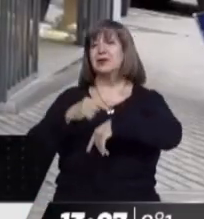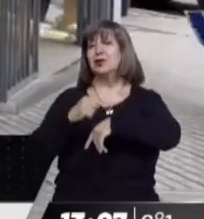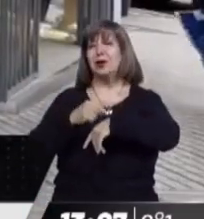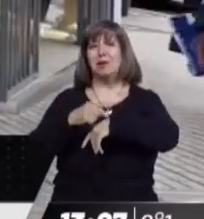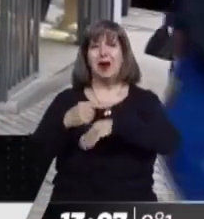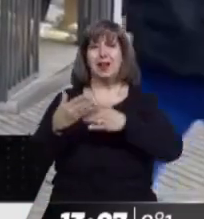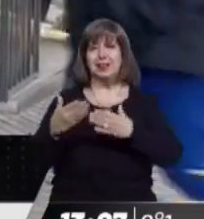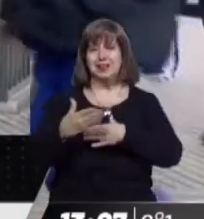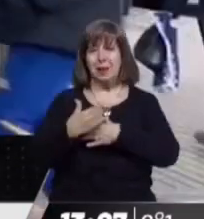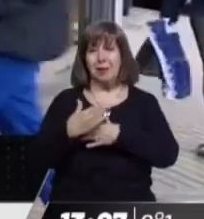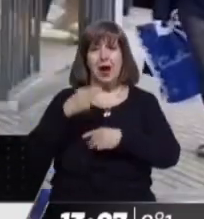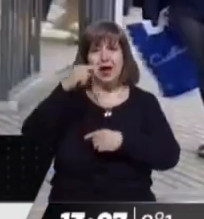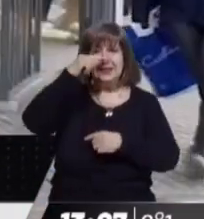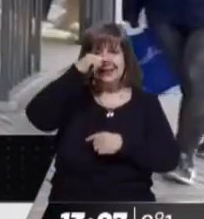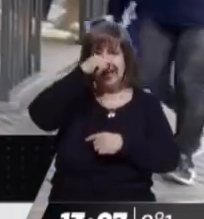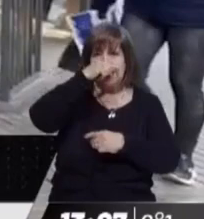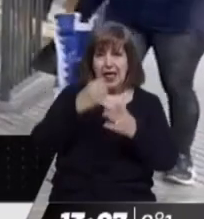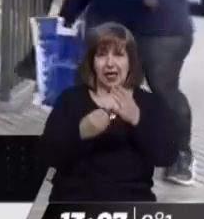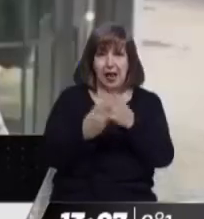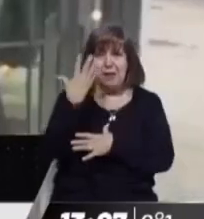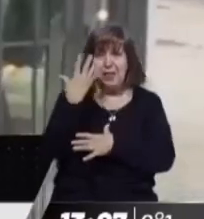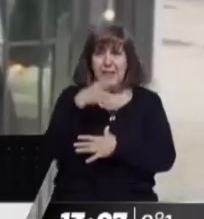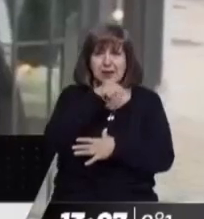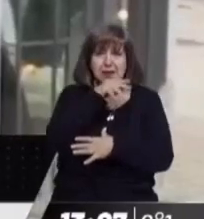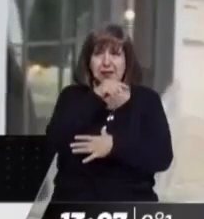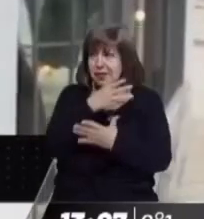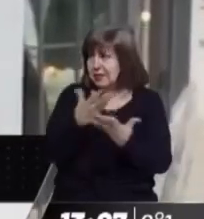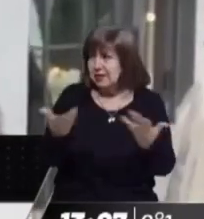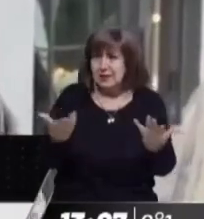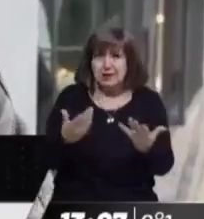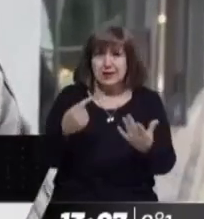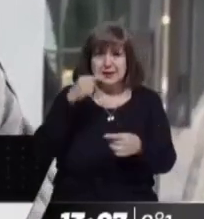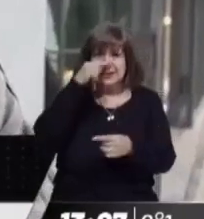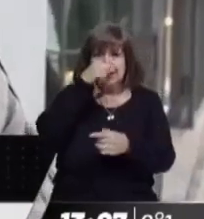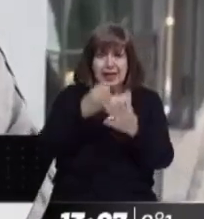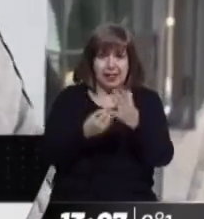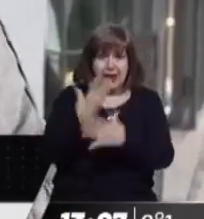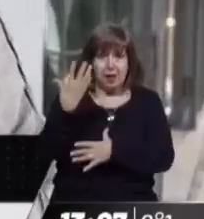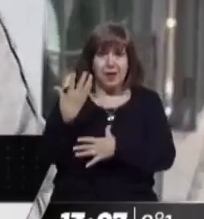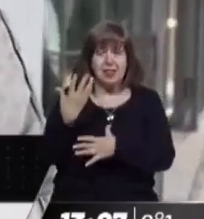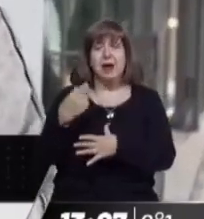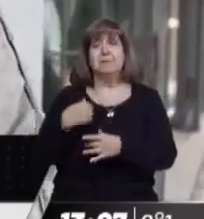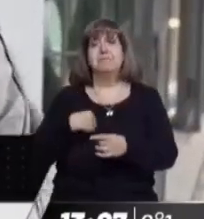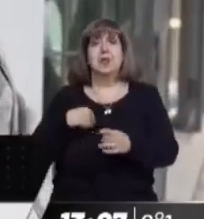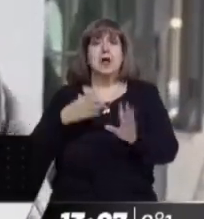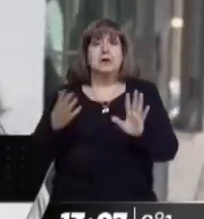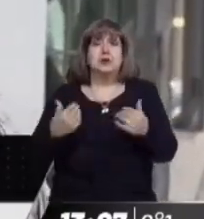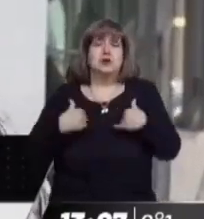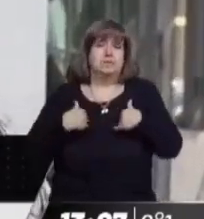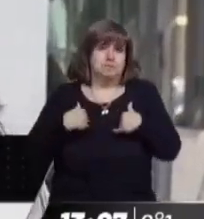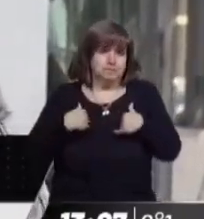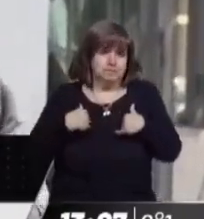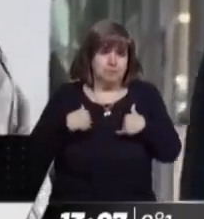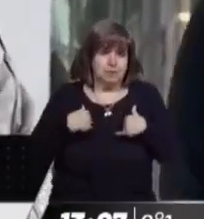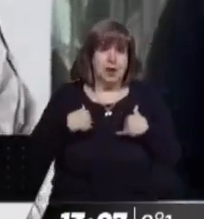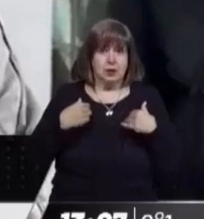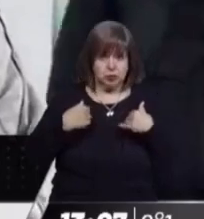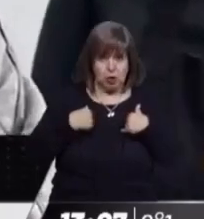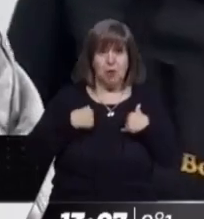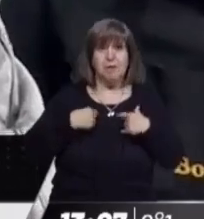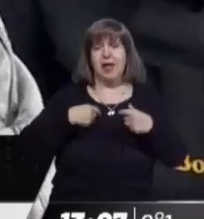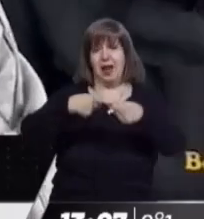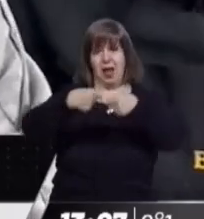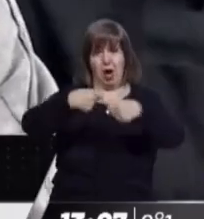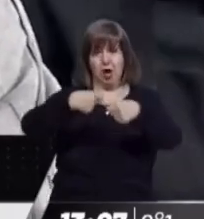7 de la mañana o sea es muy de noche no hay nadie no sabemos qué hacer tenemos que dejar las luces prendidas pero es un tema porque también